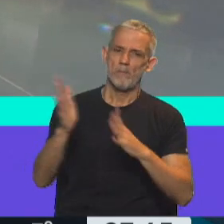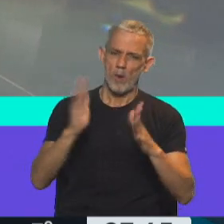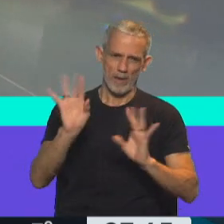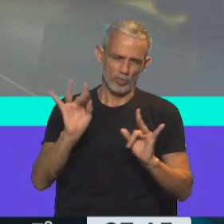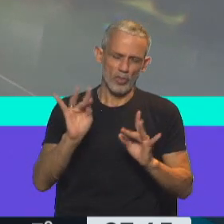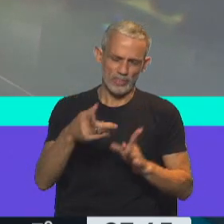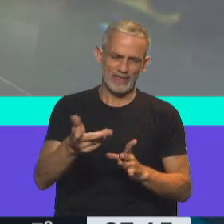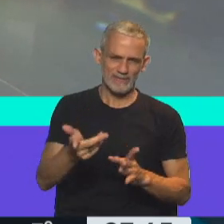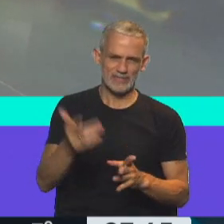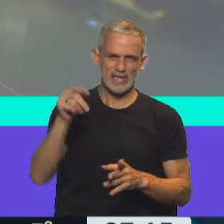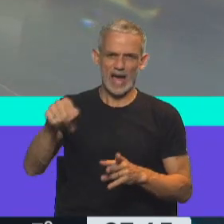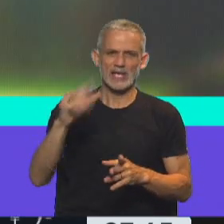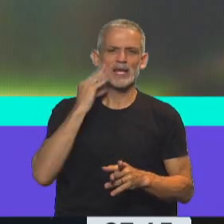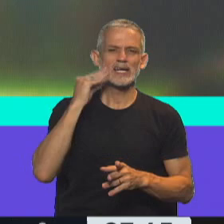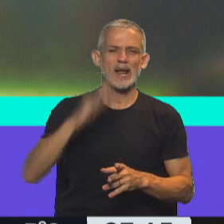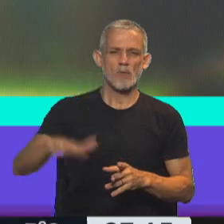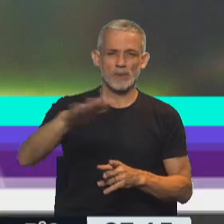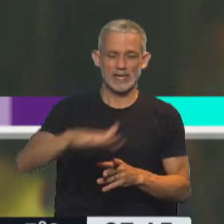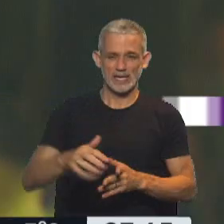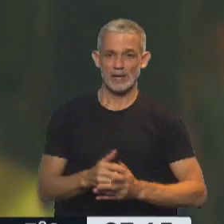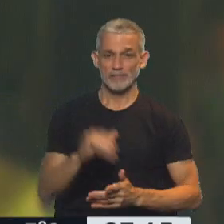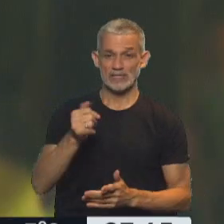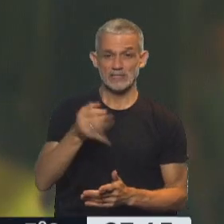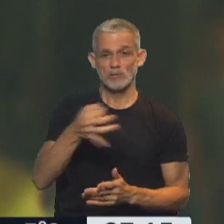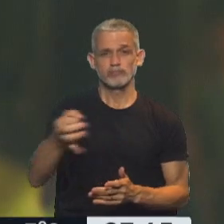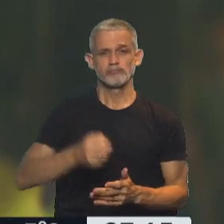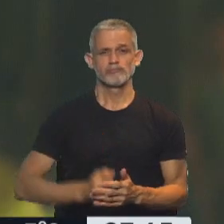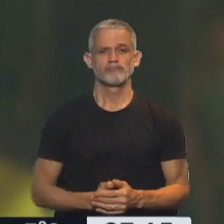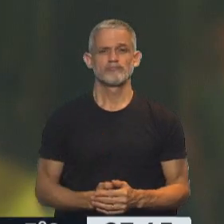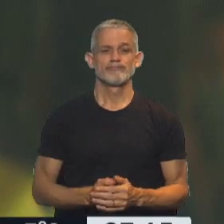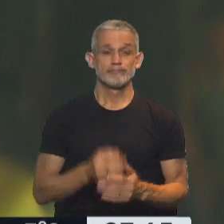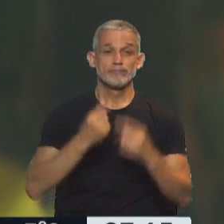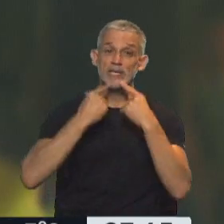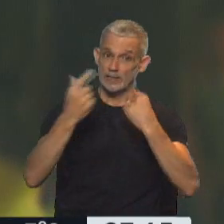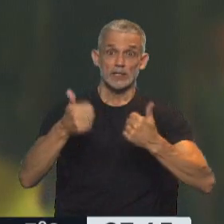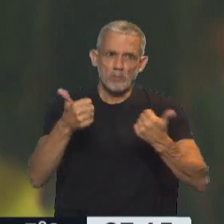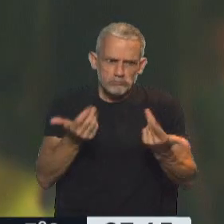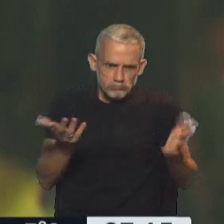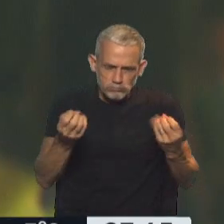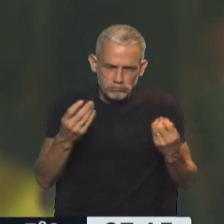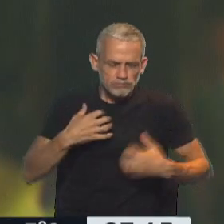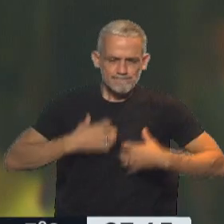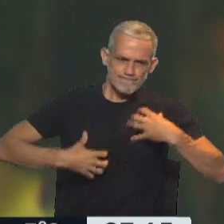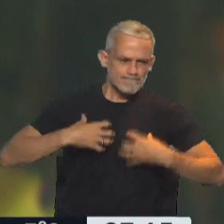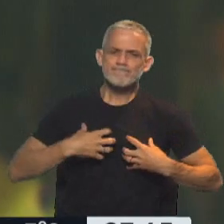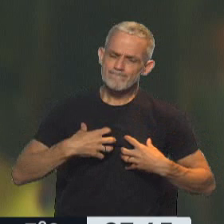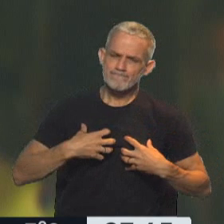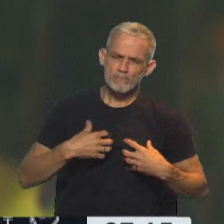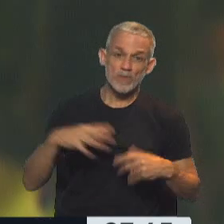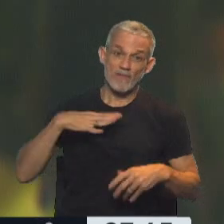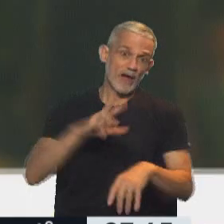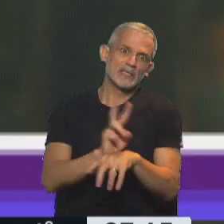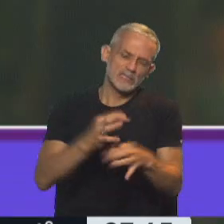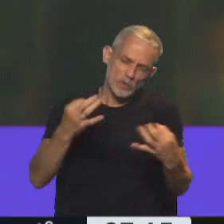y difícil allí en Ramos Mejía. Vero. Sí, es cierto que los reclamos son legítimos, el malestar, la inseguridad